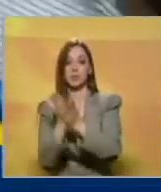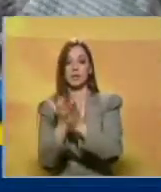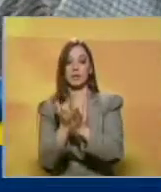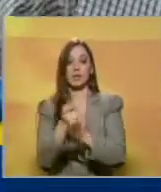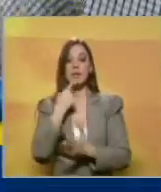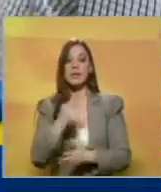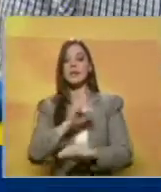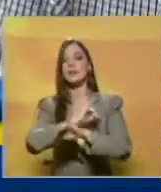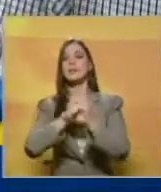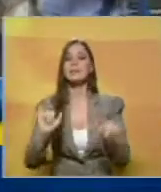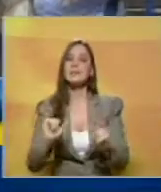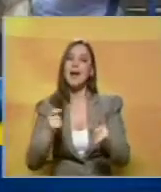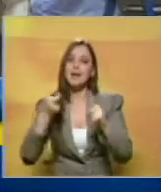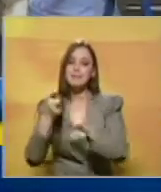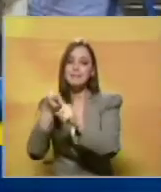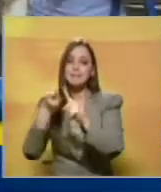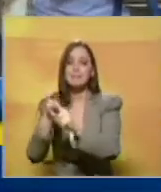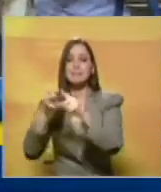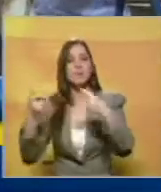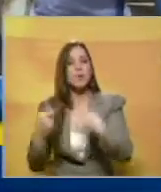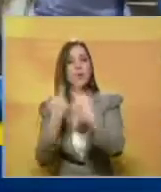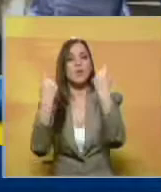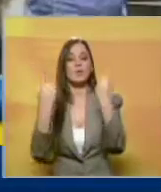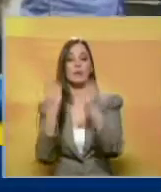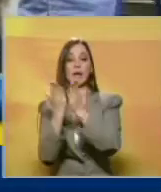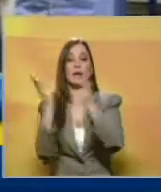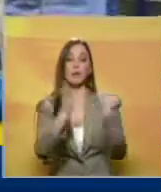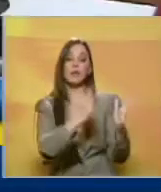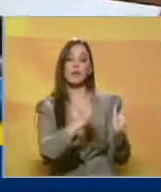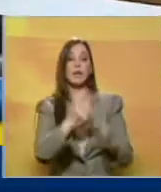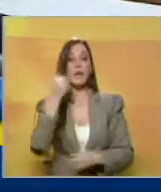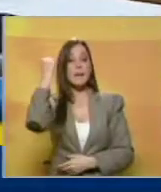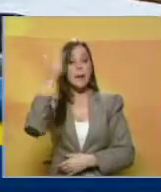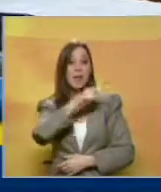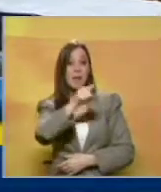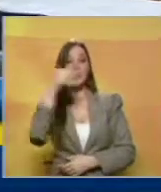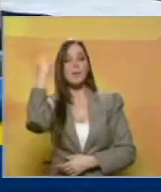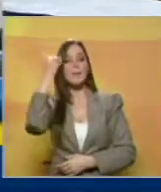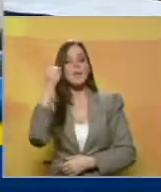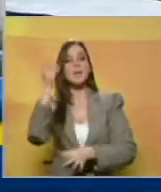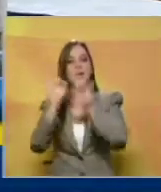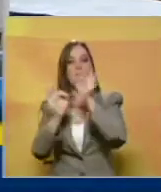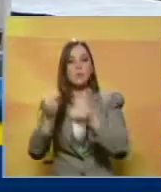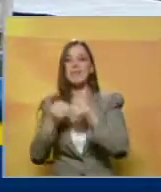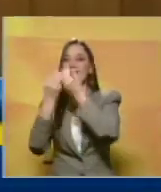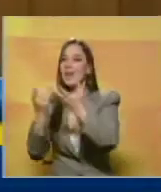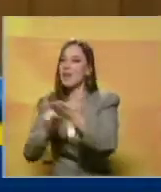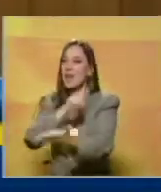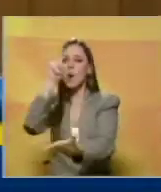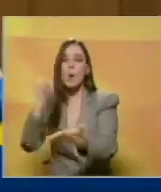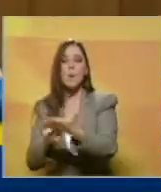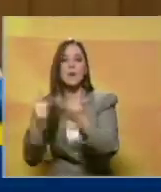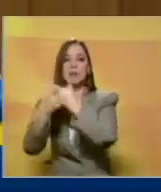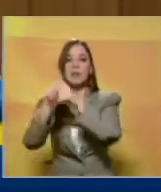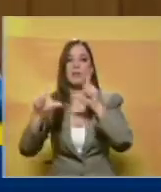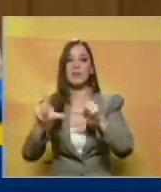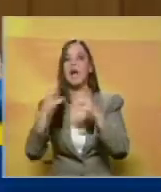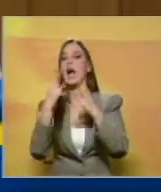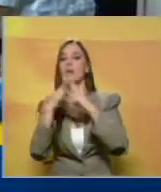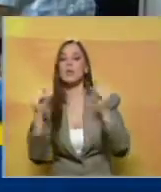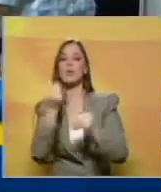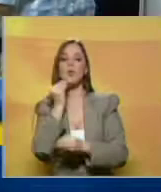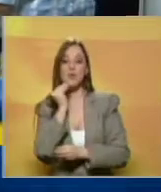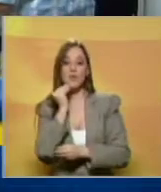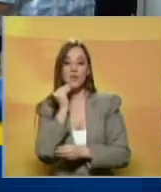que cese la persecución contra los estudiantes. Consideran que la justicia debe otorgar la libertad plena de los jóvenes detenidos y que